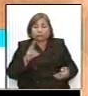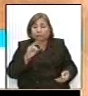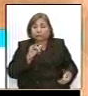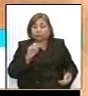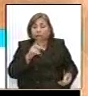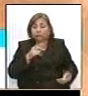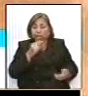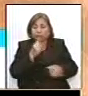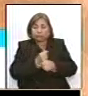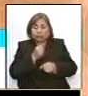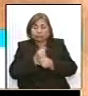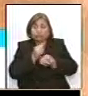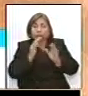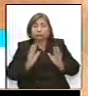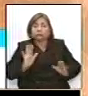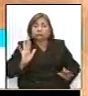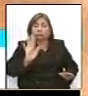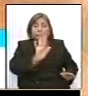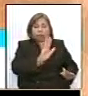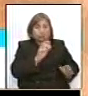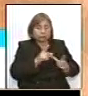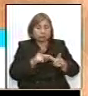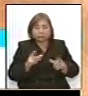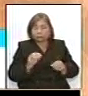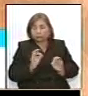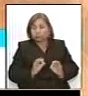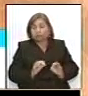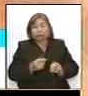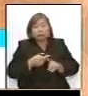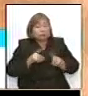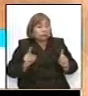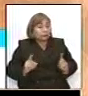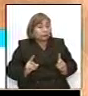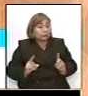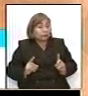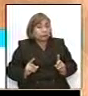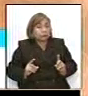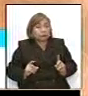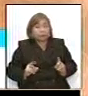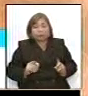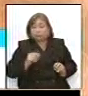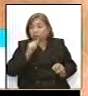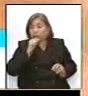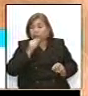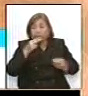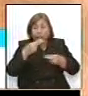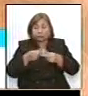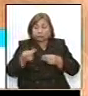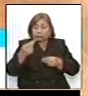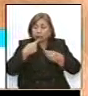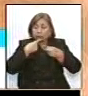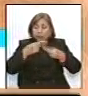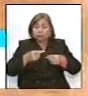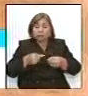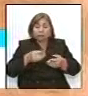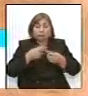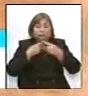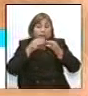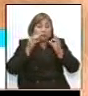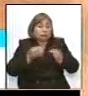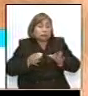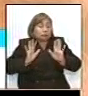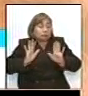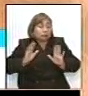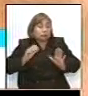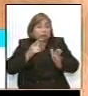trabajadores se enmarca dentro de los acuerdos vigentes. Sin embargo, ante la audiencia, el congresista denunciado declaró, en el hipotético